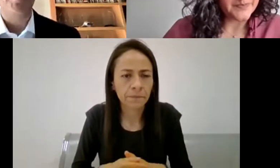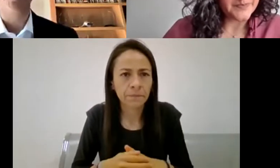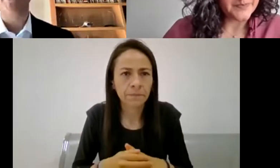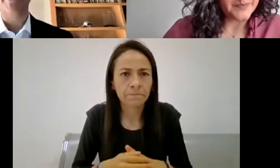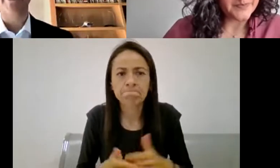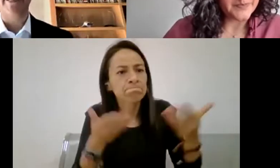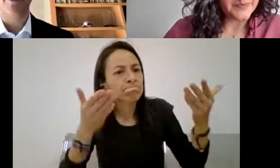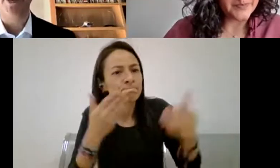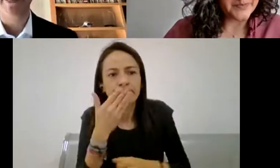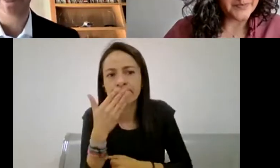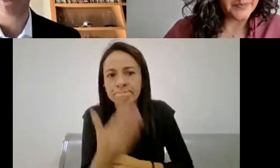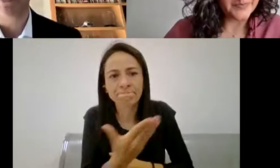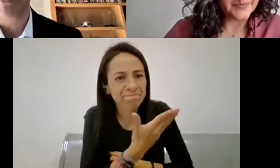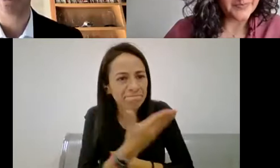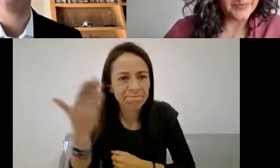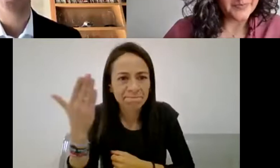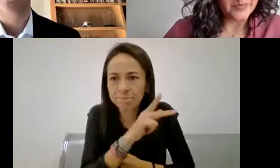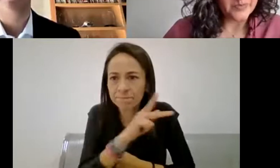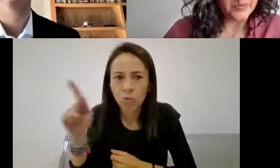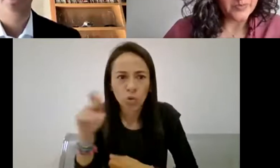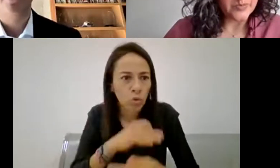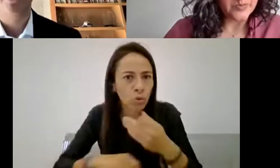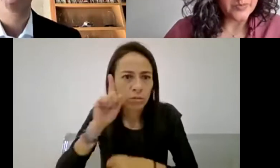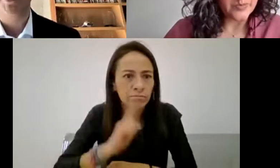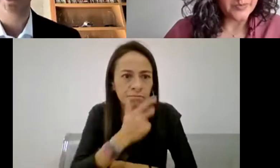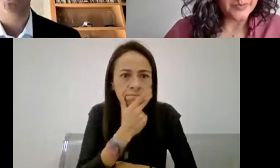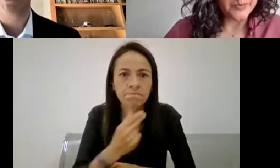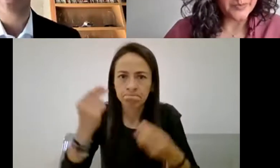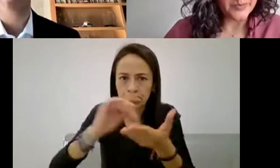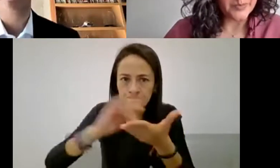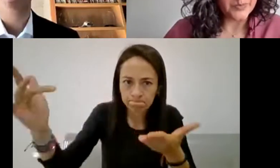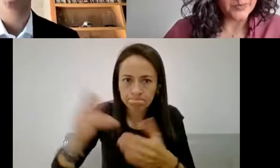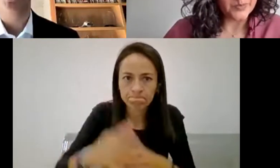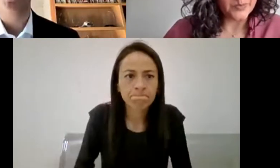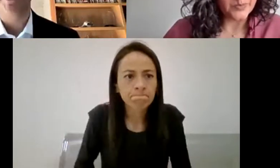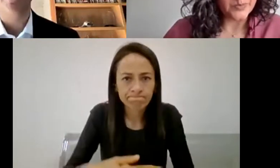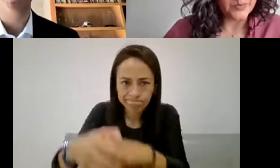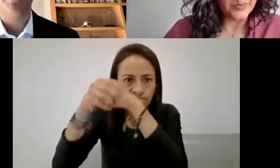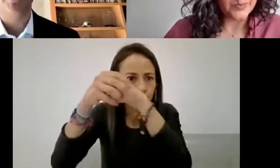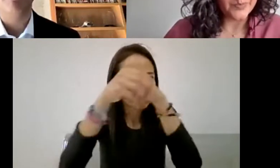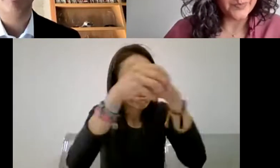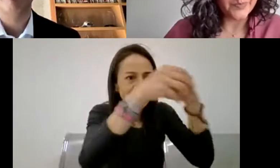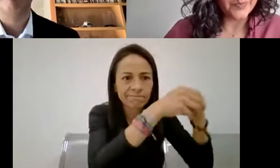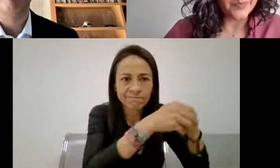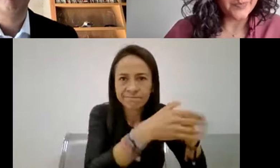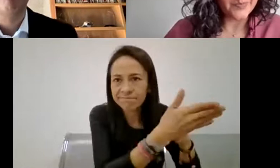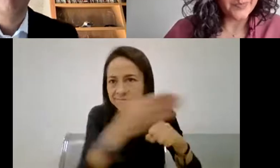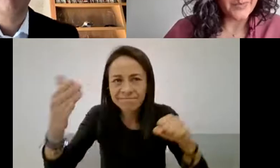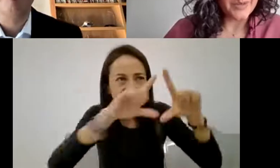Muy bien, pues muchas gracias a todas y todos. Muchos saludos hasta todos los lugares en donde están.